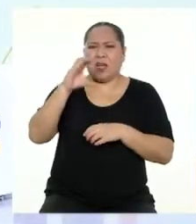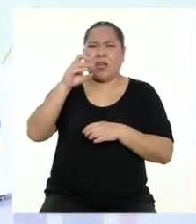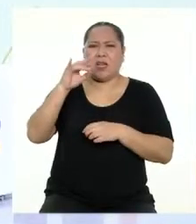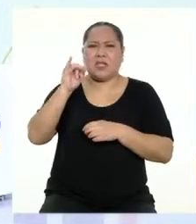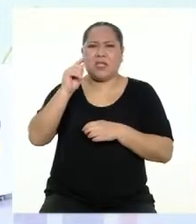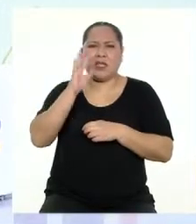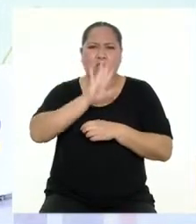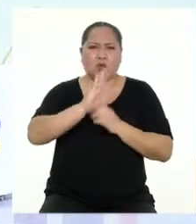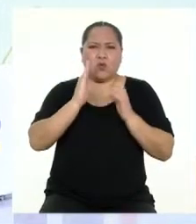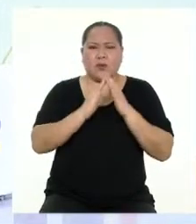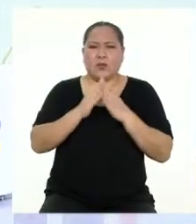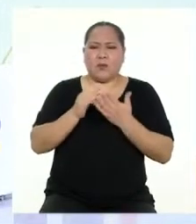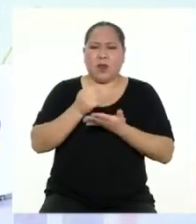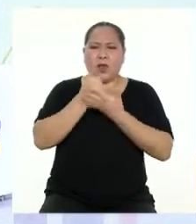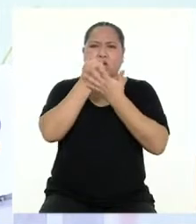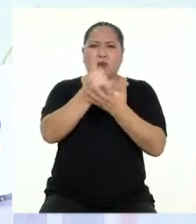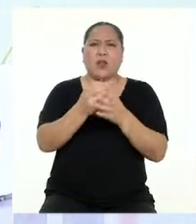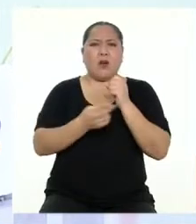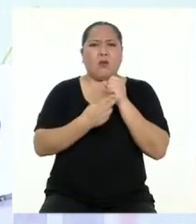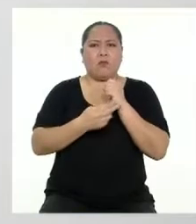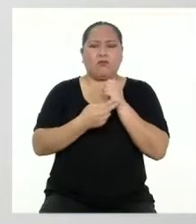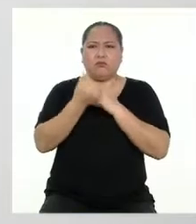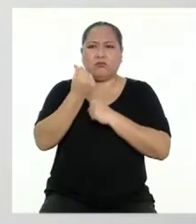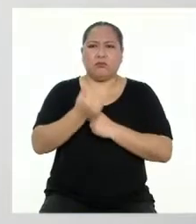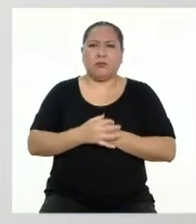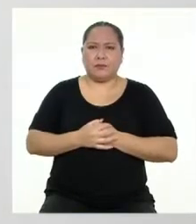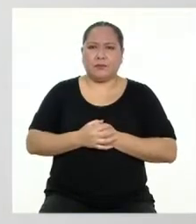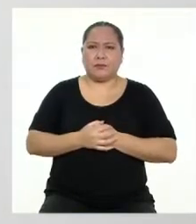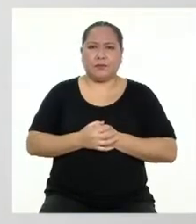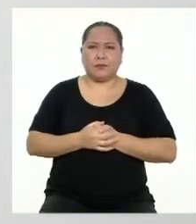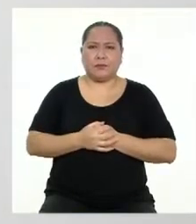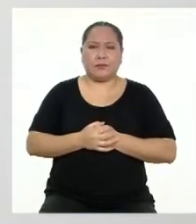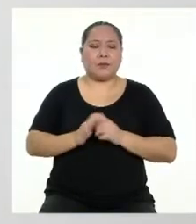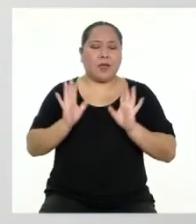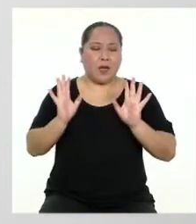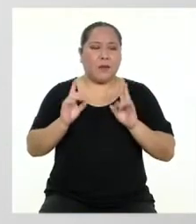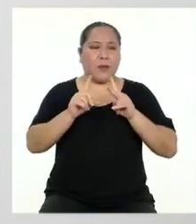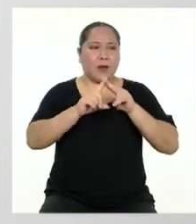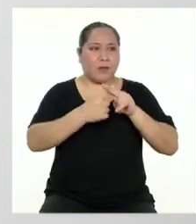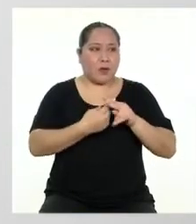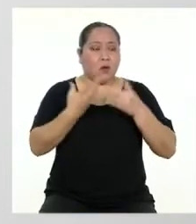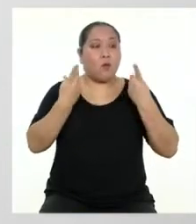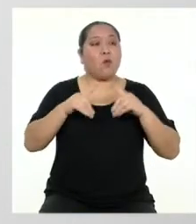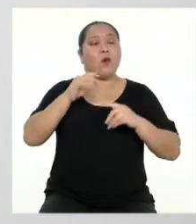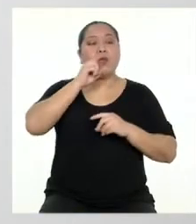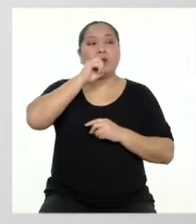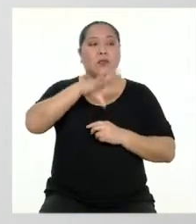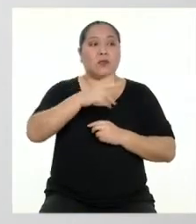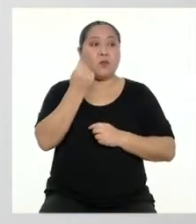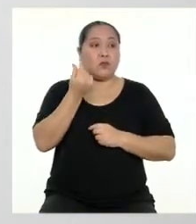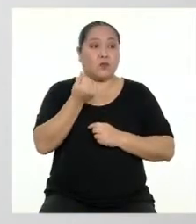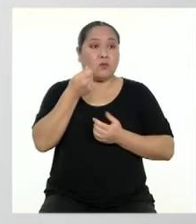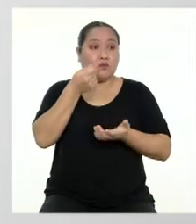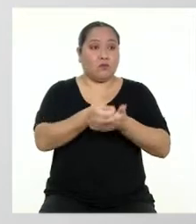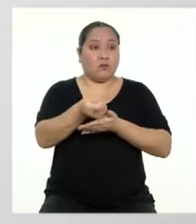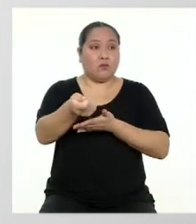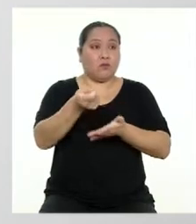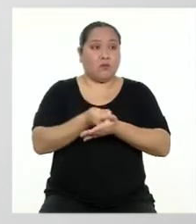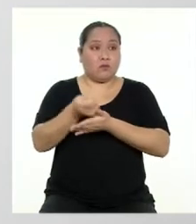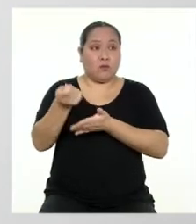para contribuir con el ahorro de su familia? Bueno, para empezar, cuando hablamos de gastos, también hacemos referencia